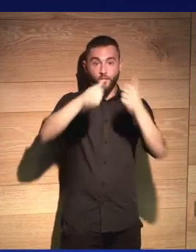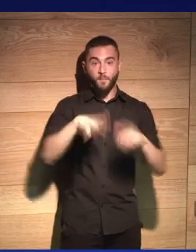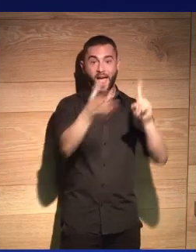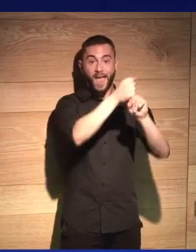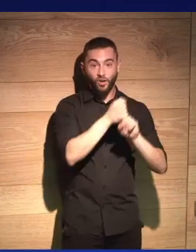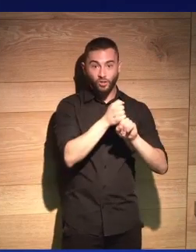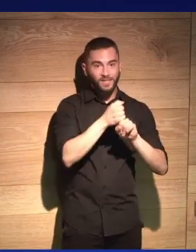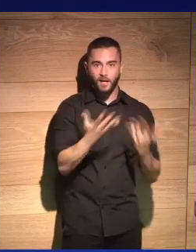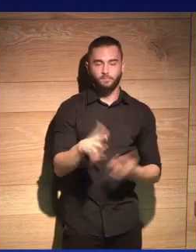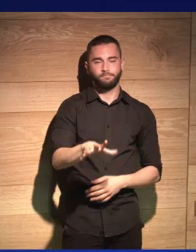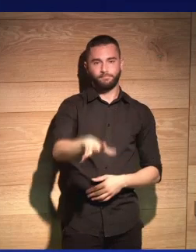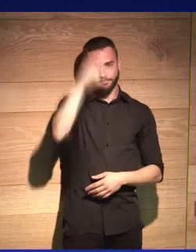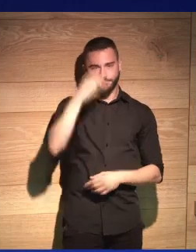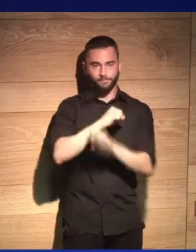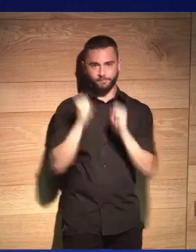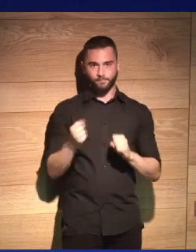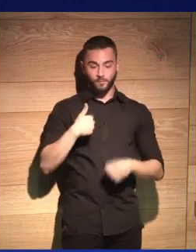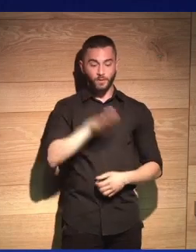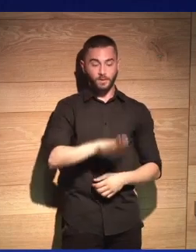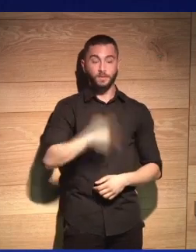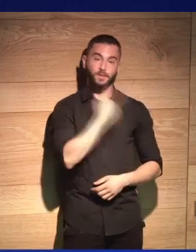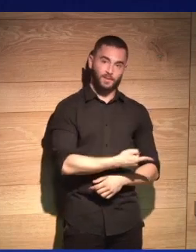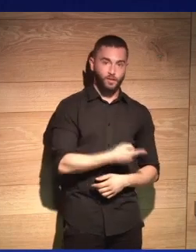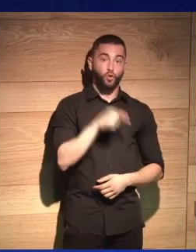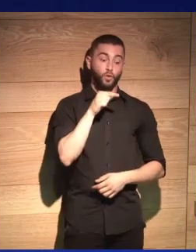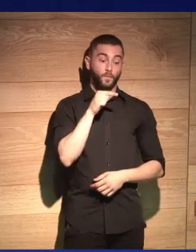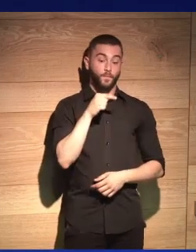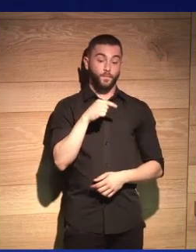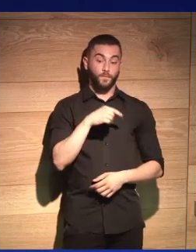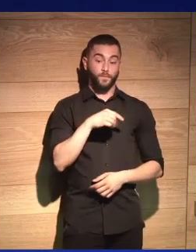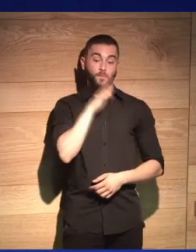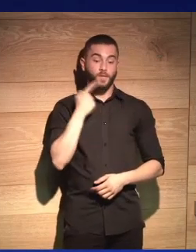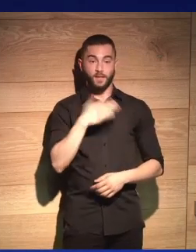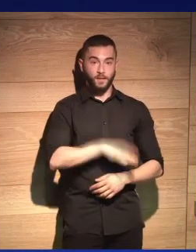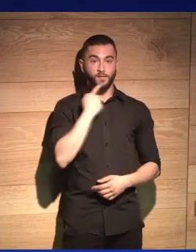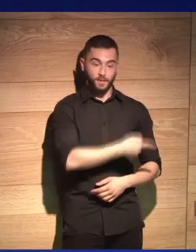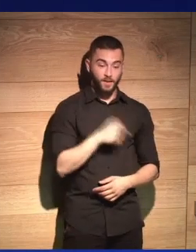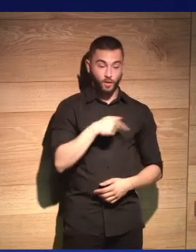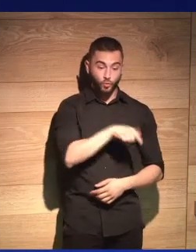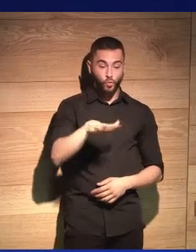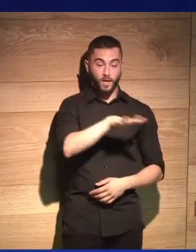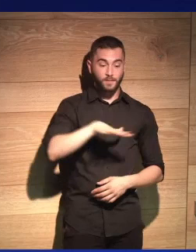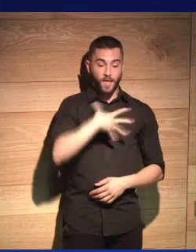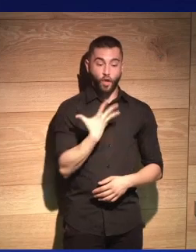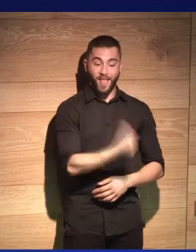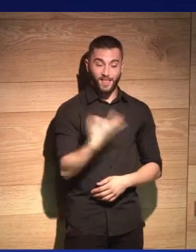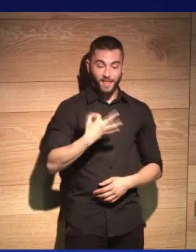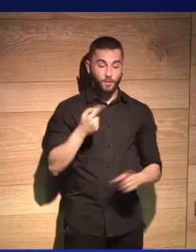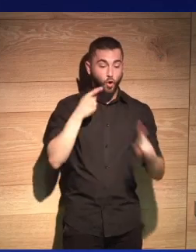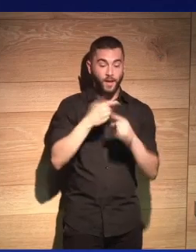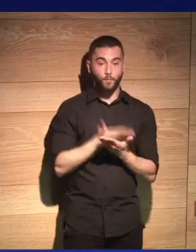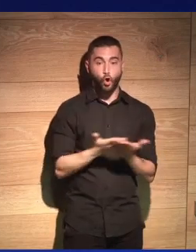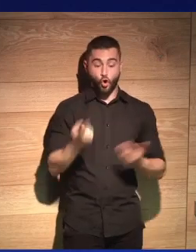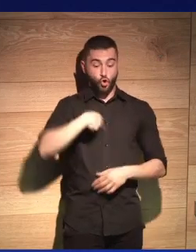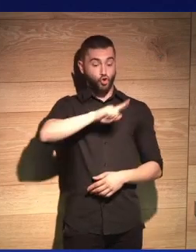al niño, solo tienes que encontrar tu propia forma de entender el espacio para que el resto de nosotros no nos sintamos